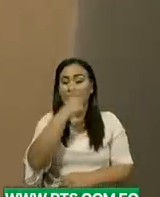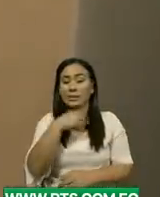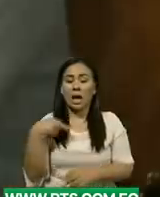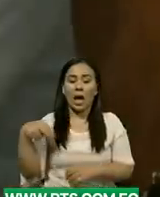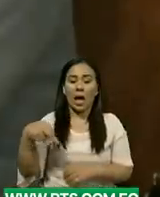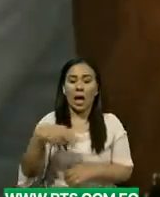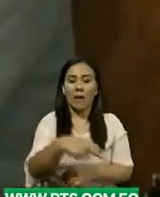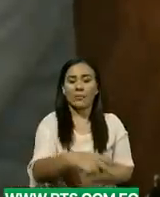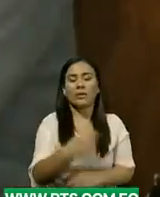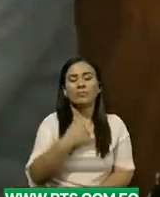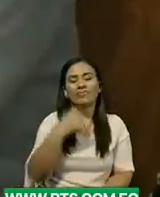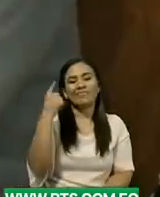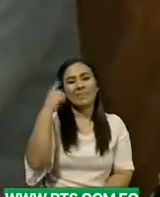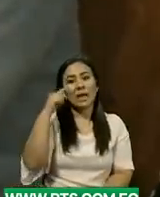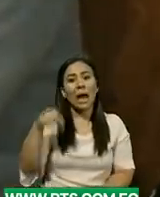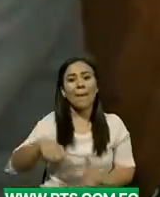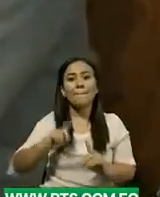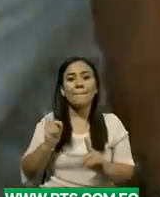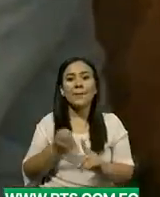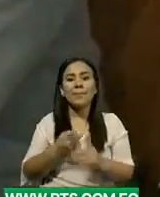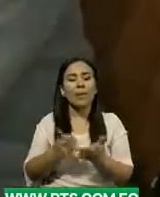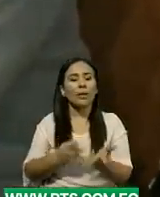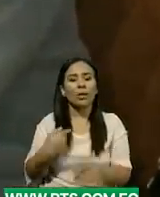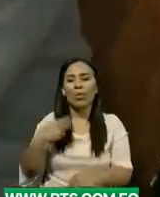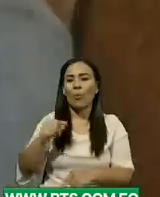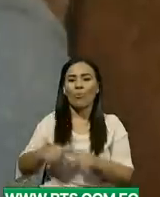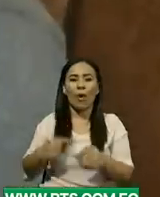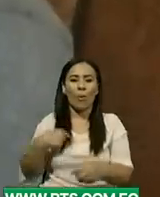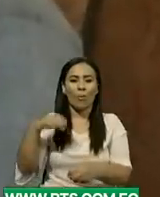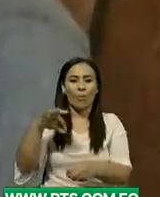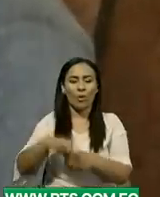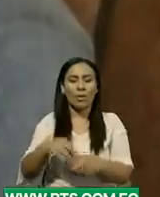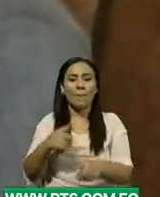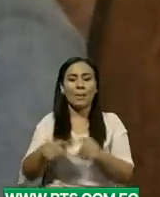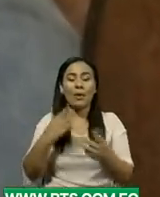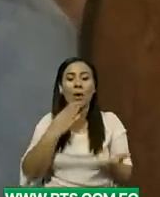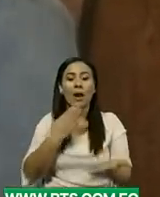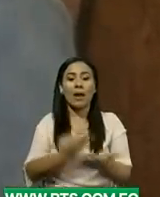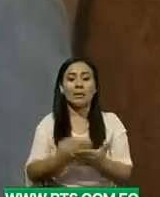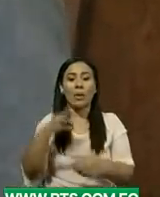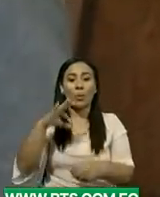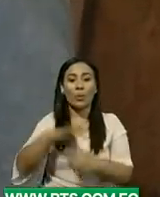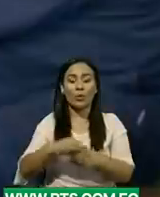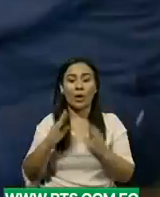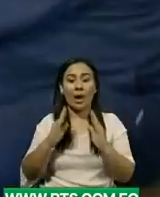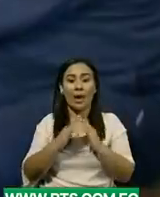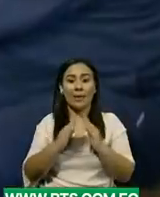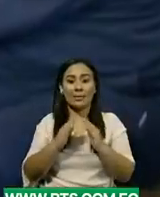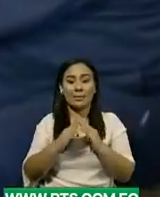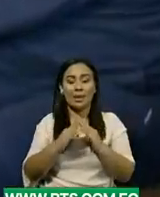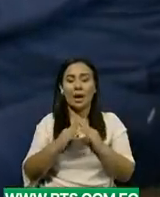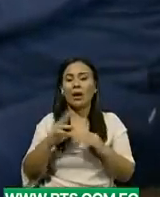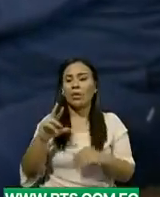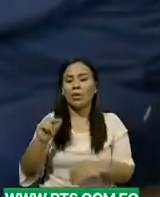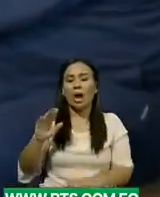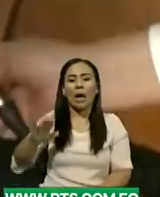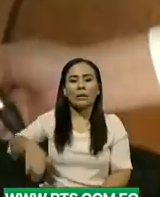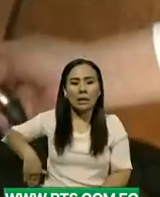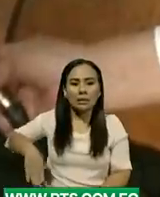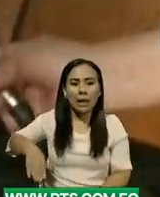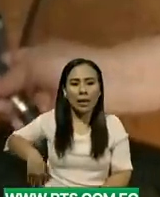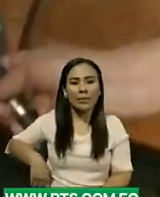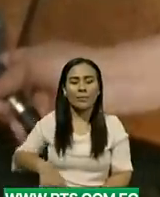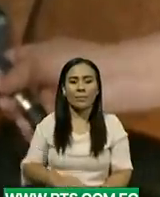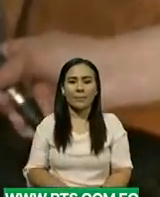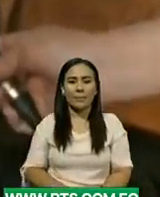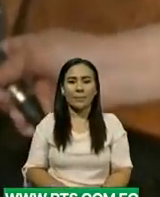movilizarse. Pensó que esta sería la primera vez que no podría votar, pero gracias al voto en casa, no quedó fuera del proceso electoral. ¿Por qué